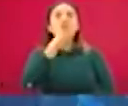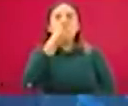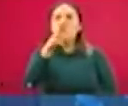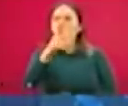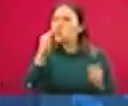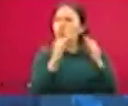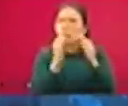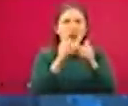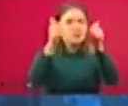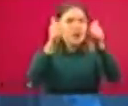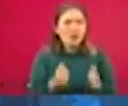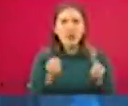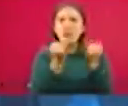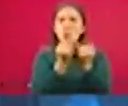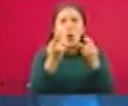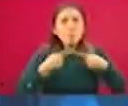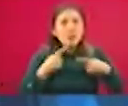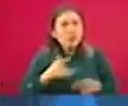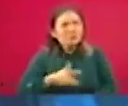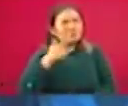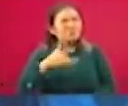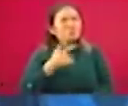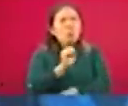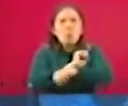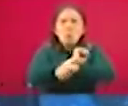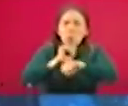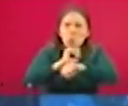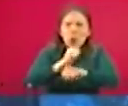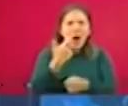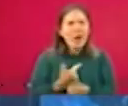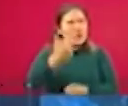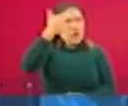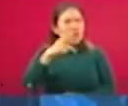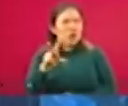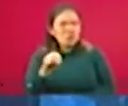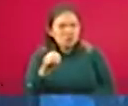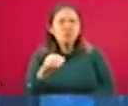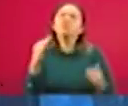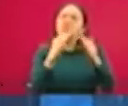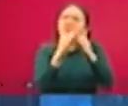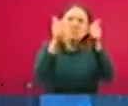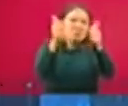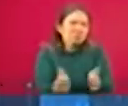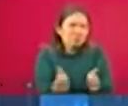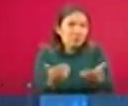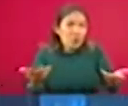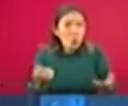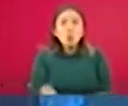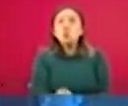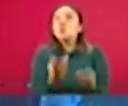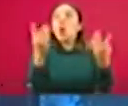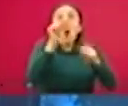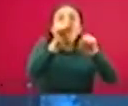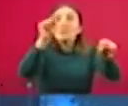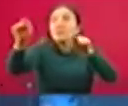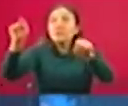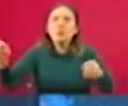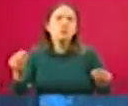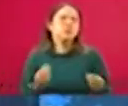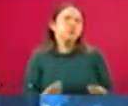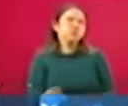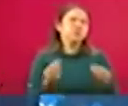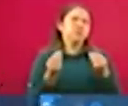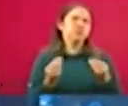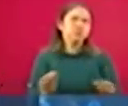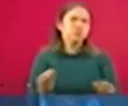ocasiones, que es información que producen los gobiernos estatales. Nosotros no generamos información en el gobierno federal,